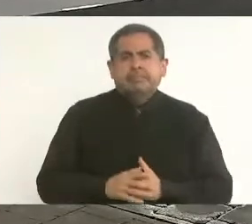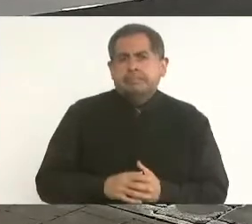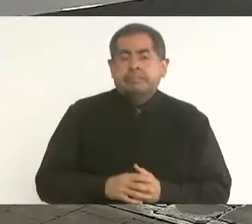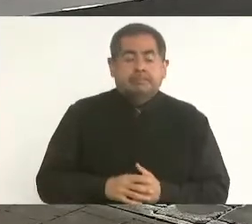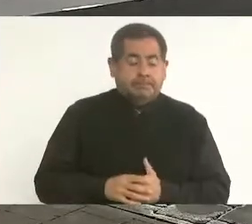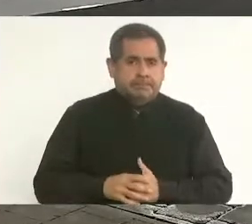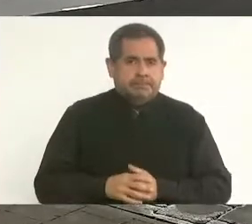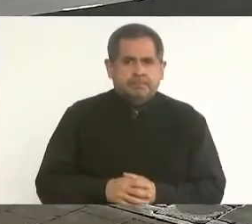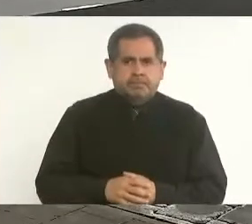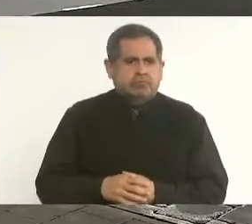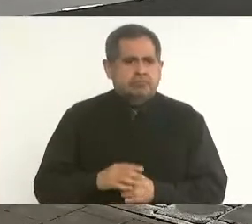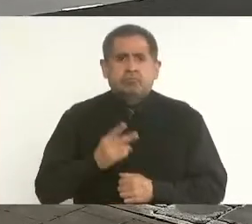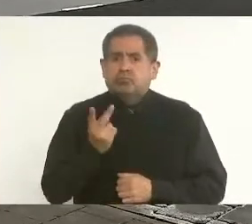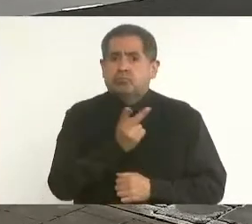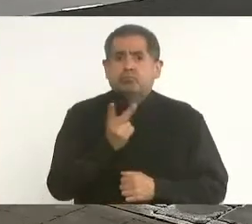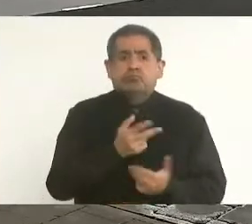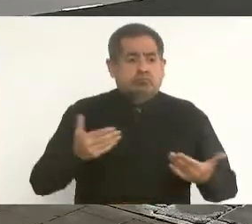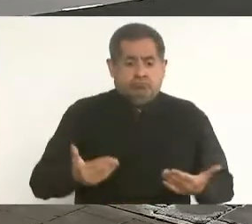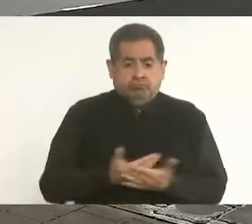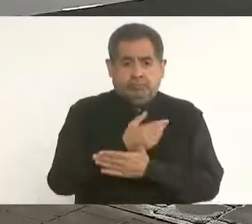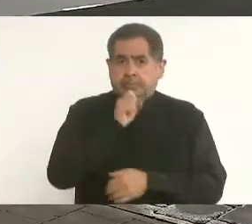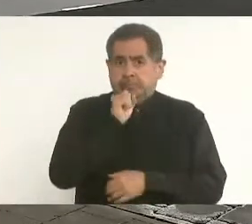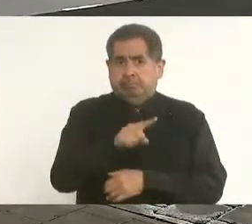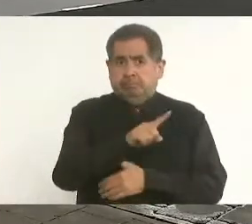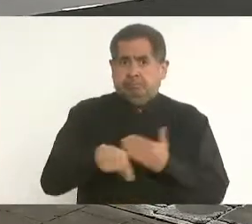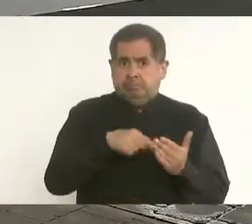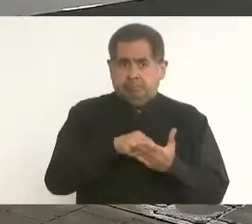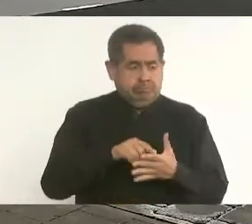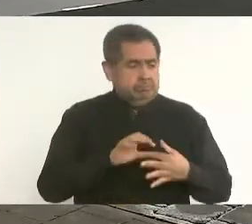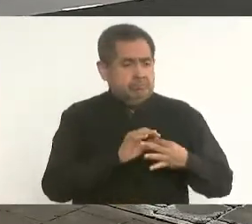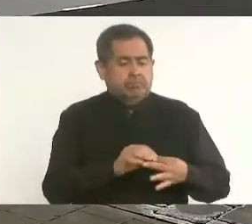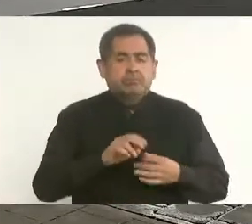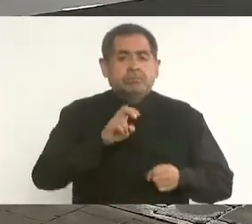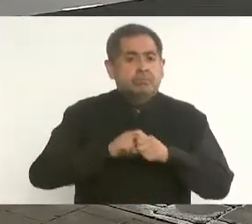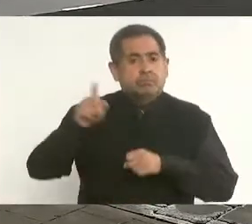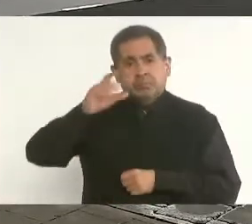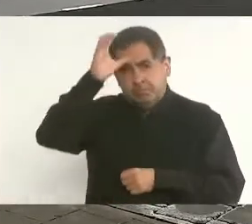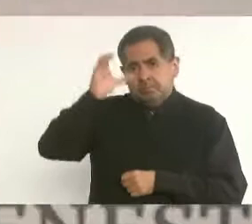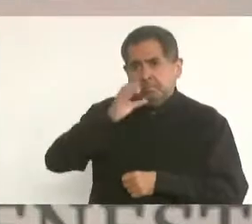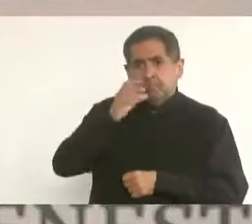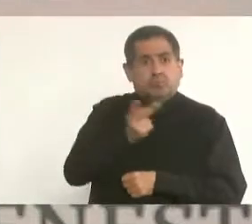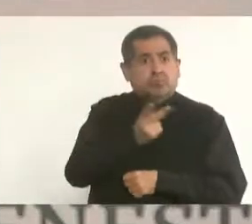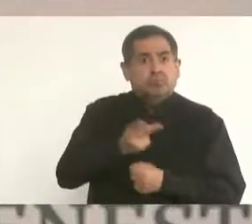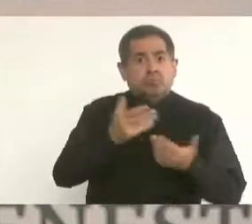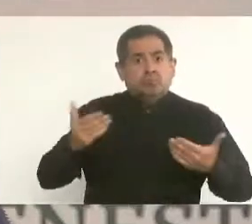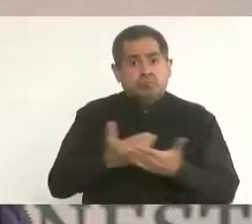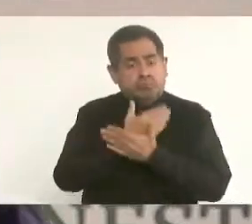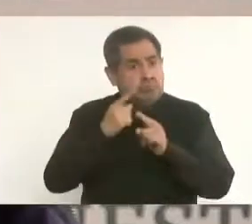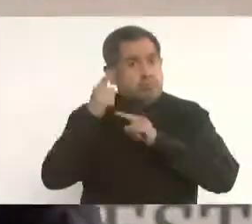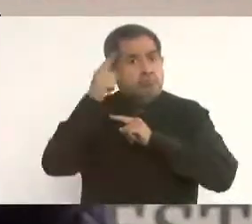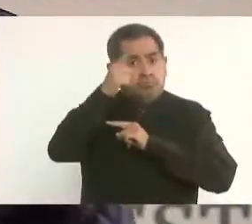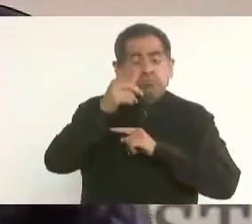Eran paisanos de Coahuila,